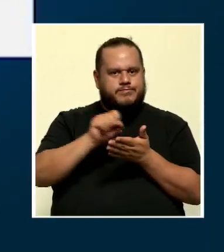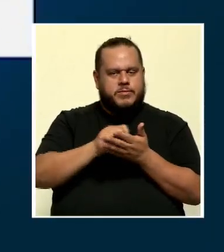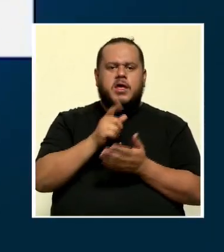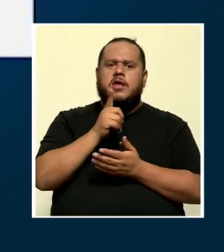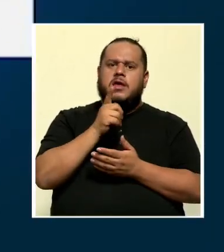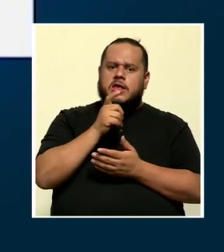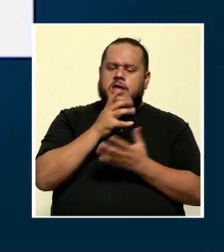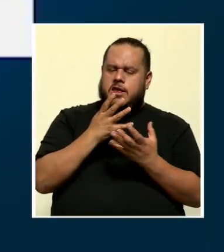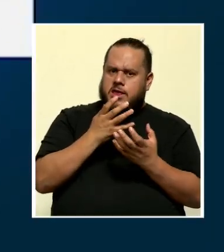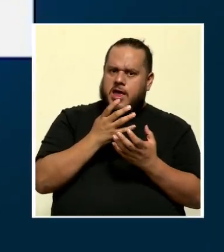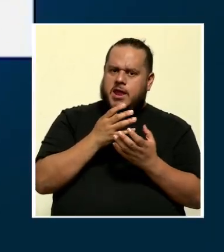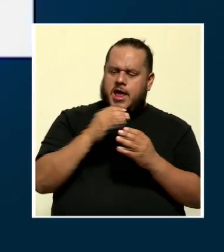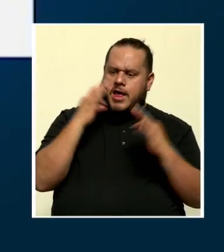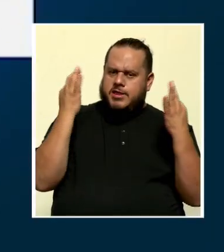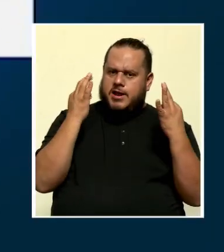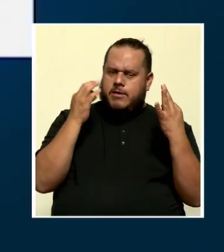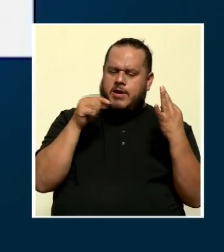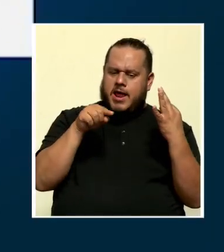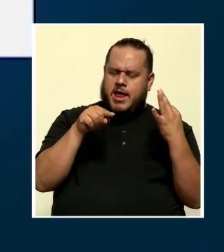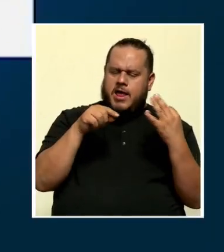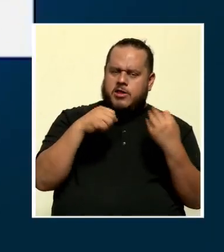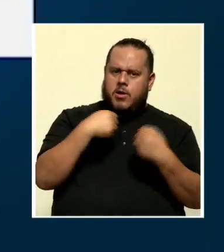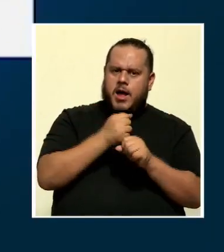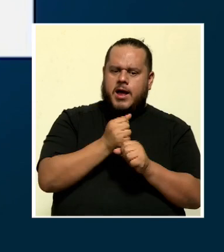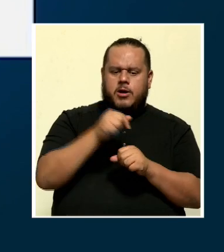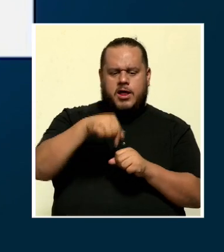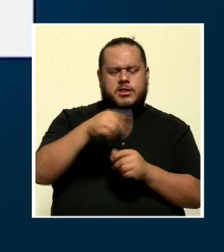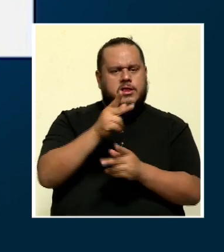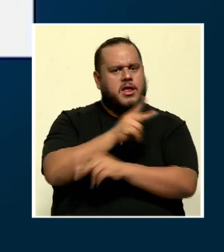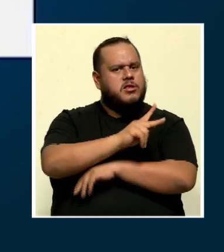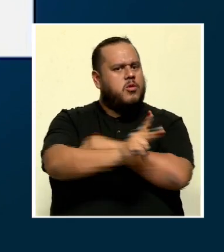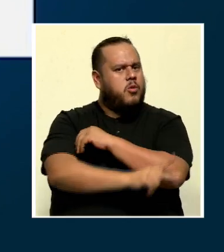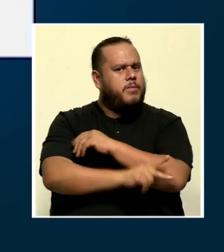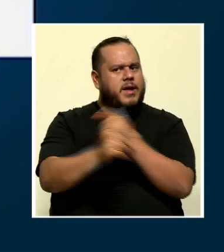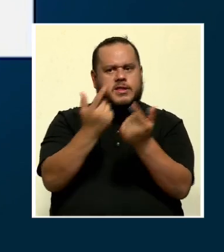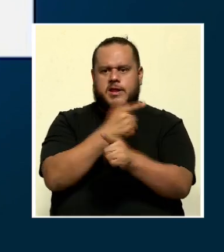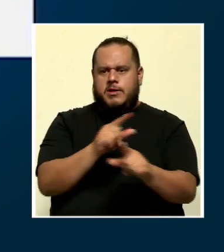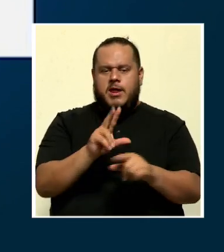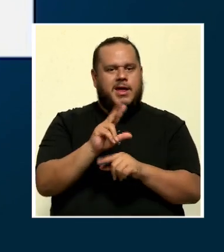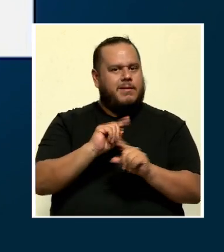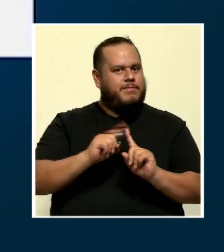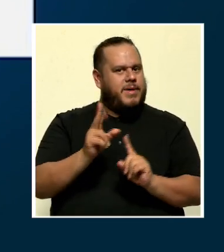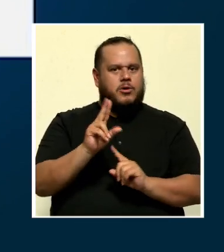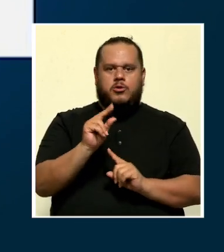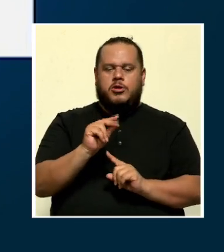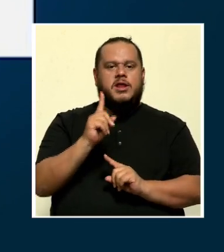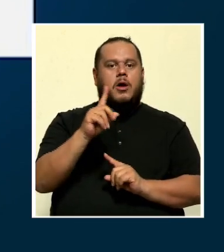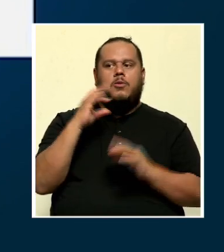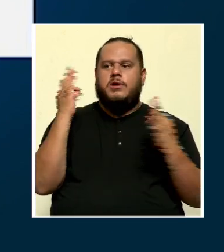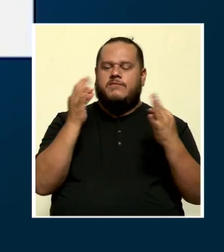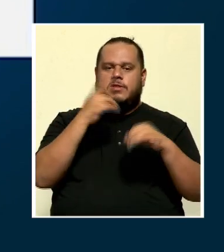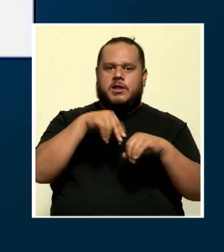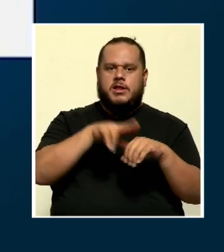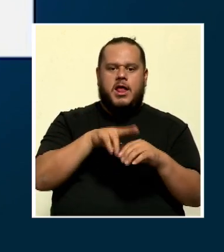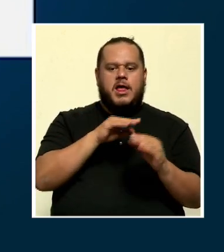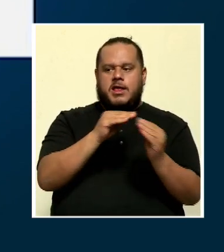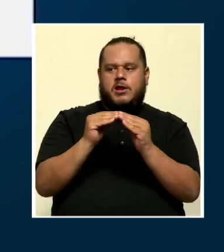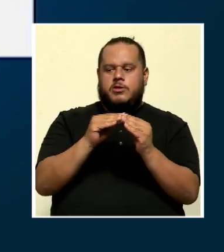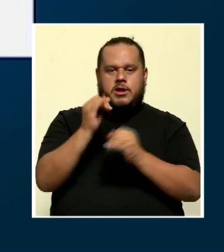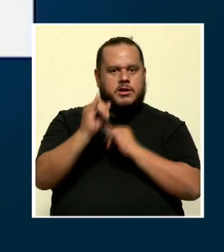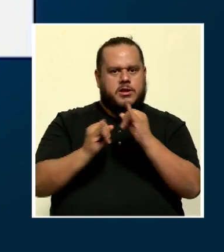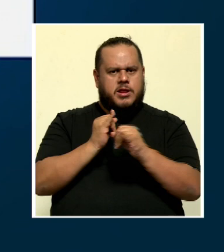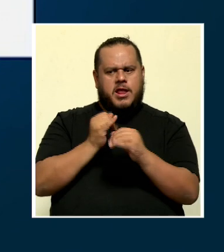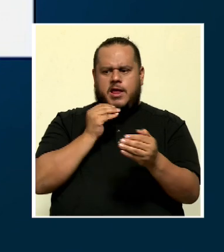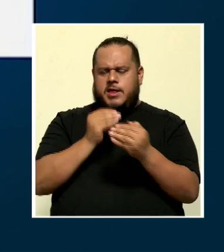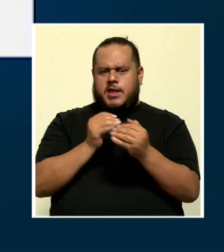celebrar ese acuerdo espurio, háganlo. Este es un país libre, pero ya no será una fiesta nacional. Y a los de la comunidad internacional que